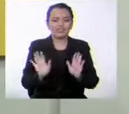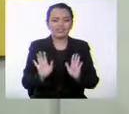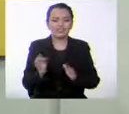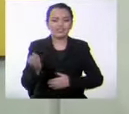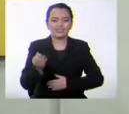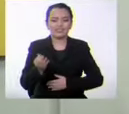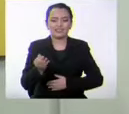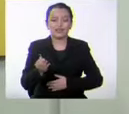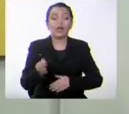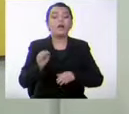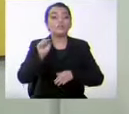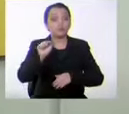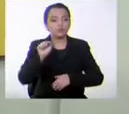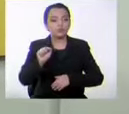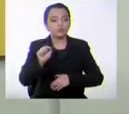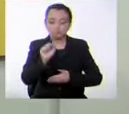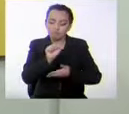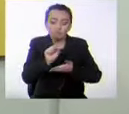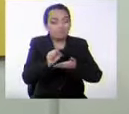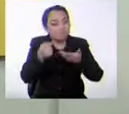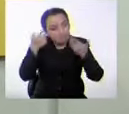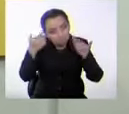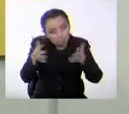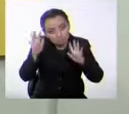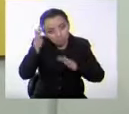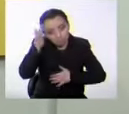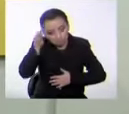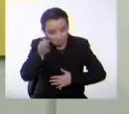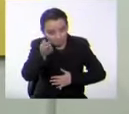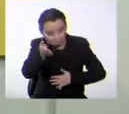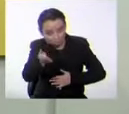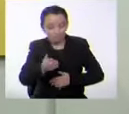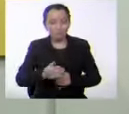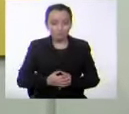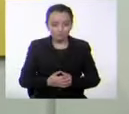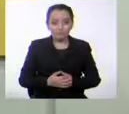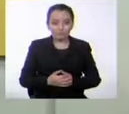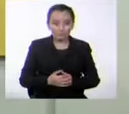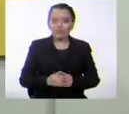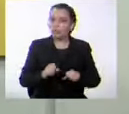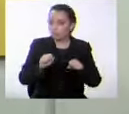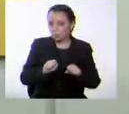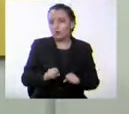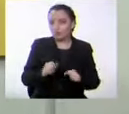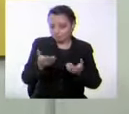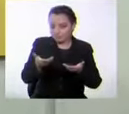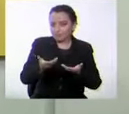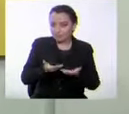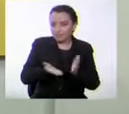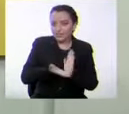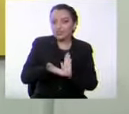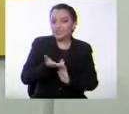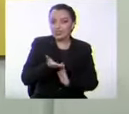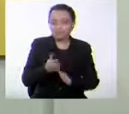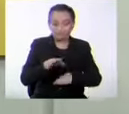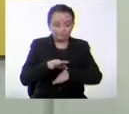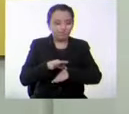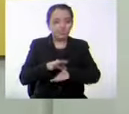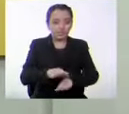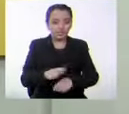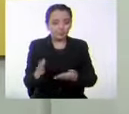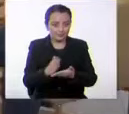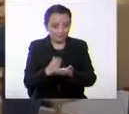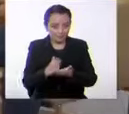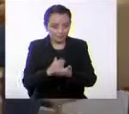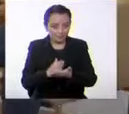usted alguna necesidad de tomarlo, bueno, hágalo, que también le va a ayudar, le va a facilitar para el desarrollo de las guías de estudio. Totalmente. Este es